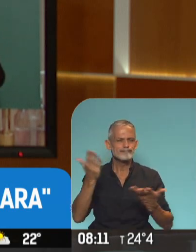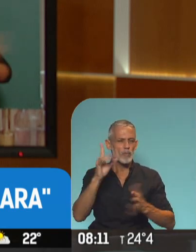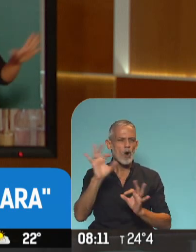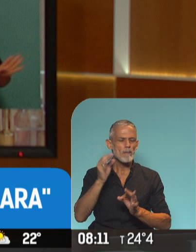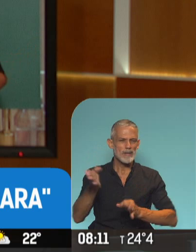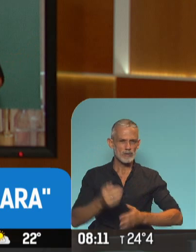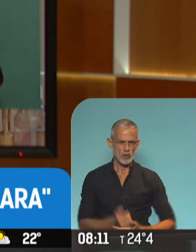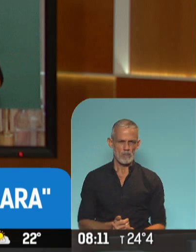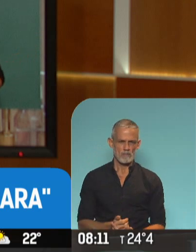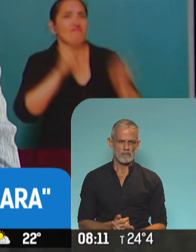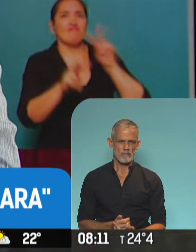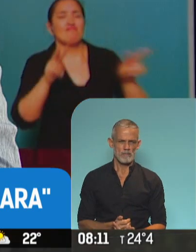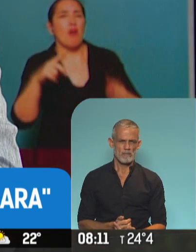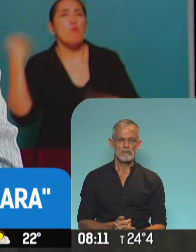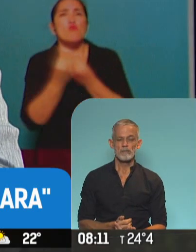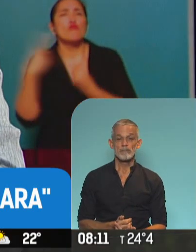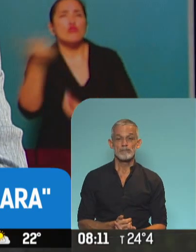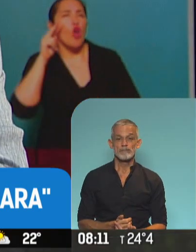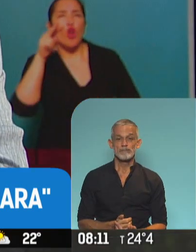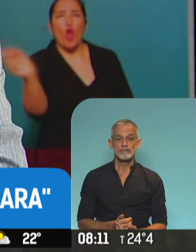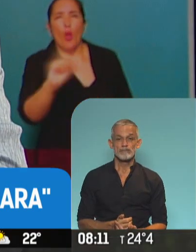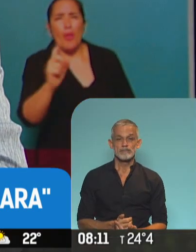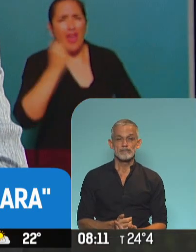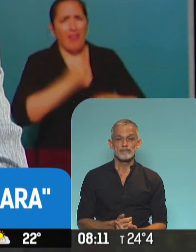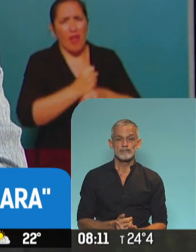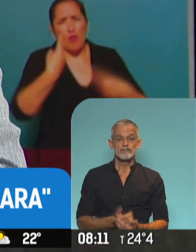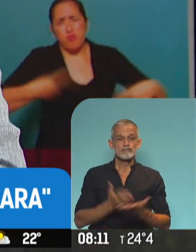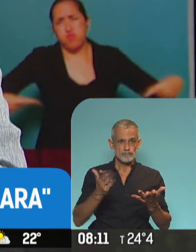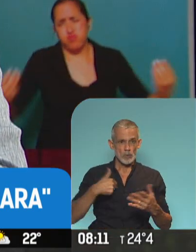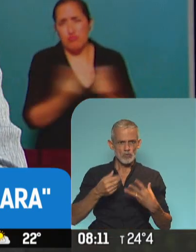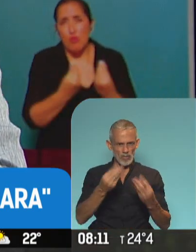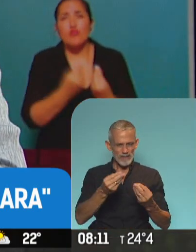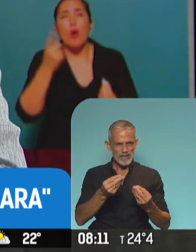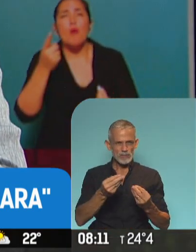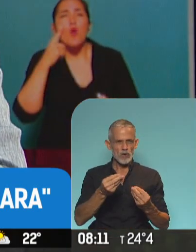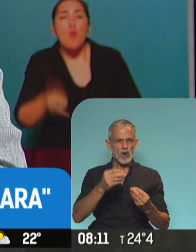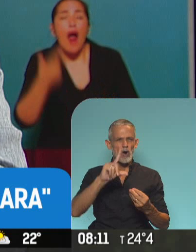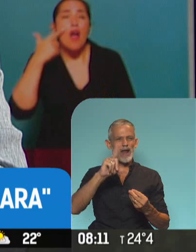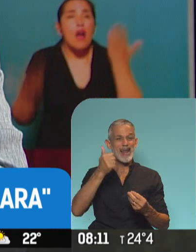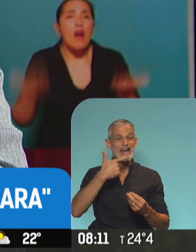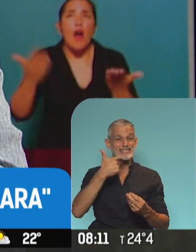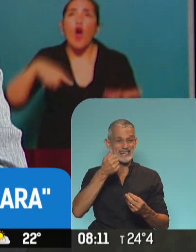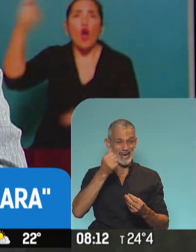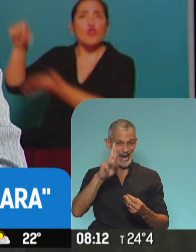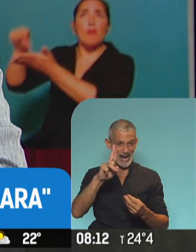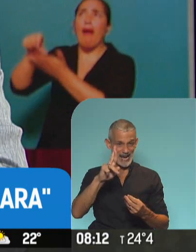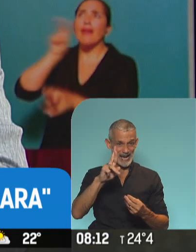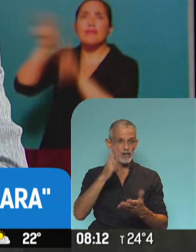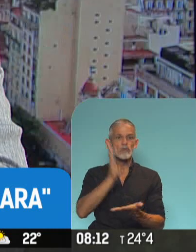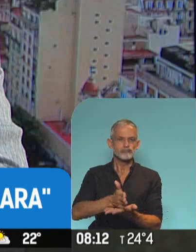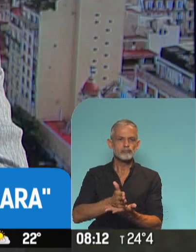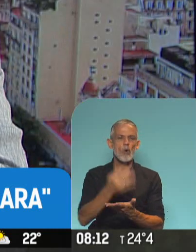¿Qué lectura hace de eso? Bueno, yo ahí defiendo a Federico Eláscar, al cual le dieron 4 años y medio de